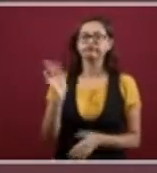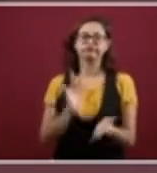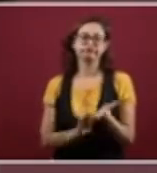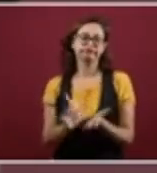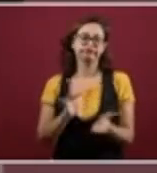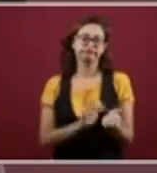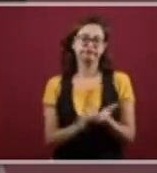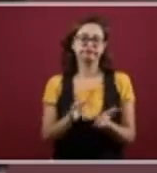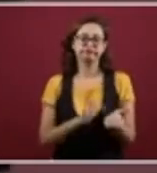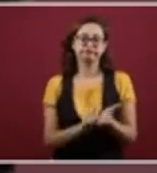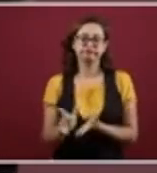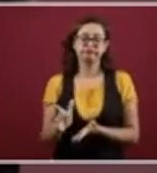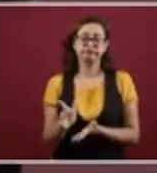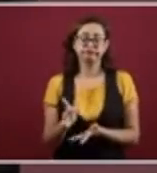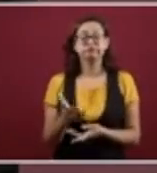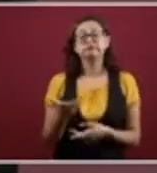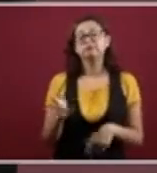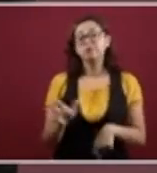Hace falta